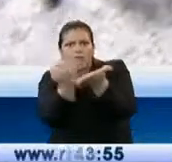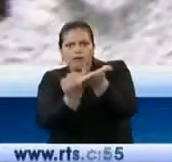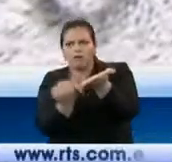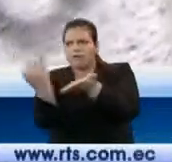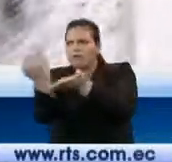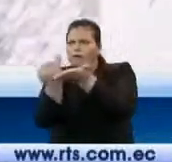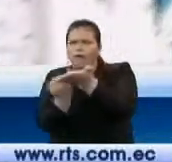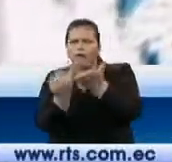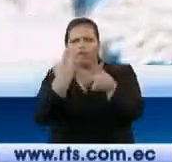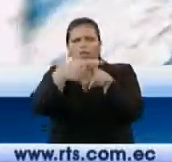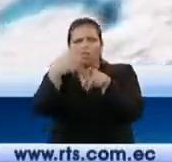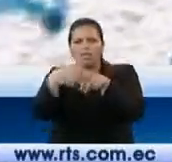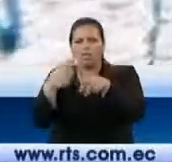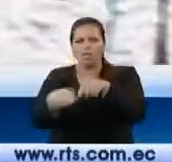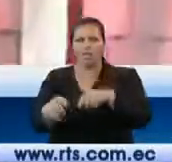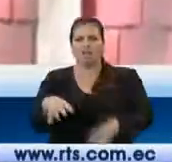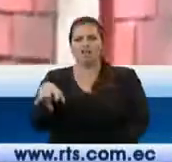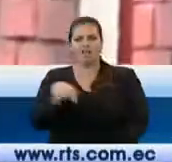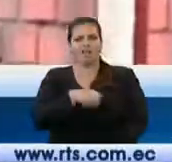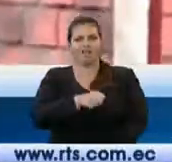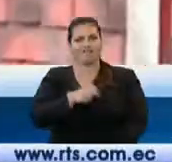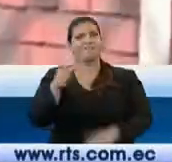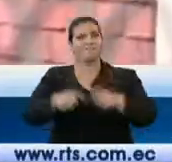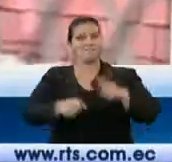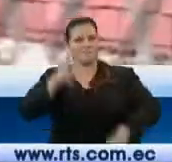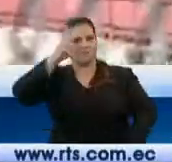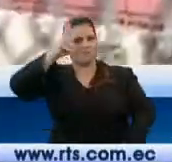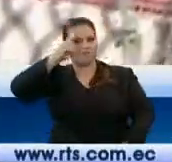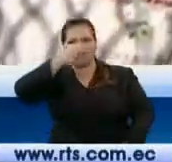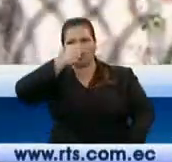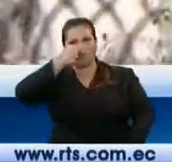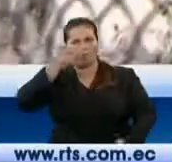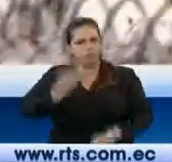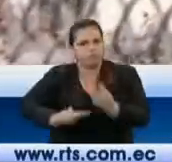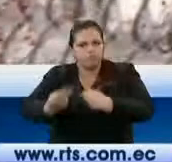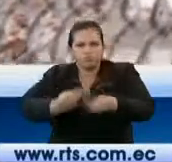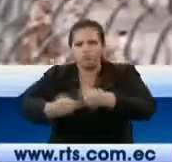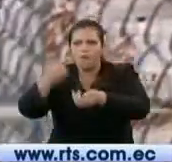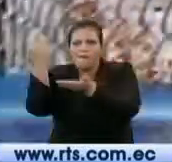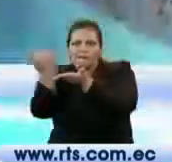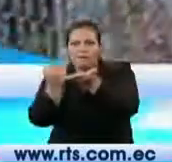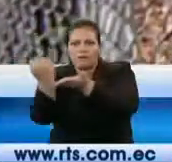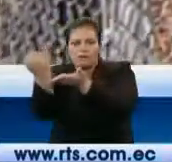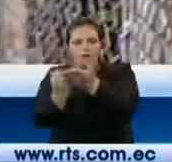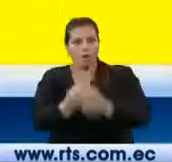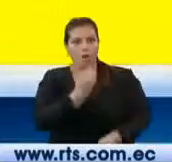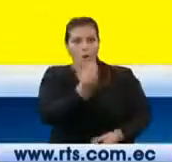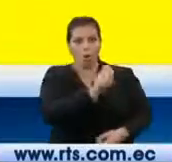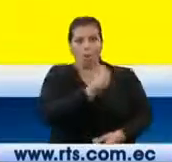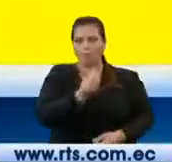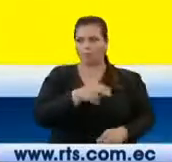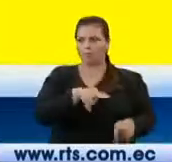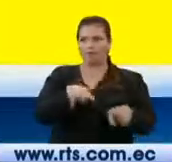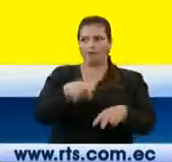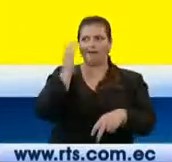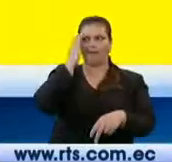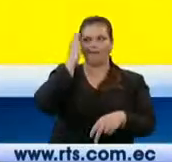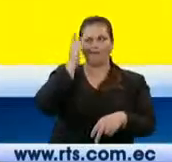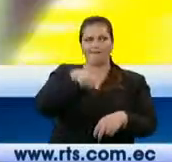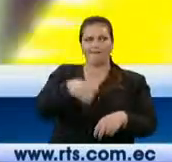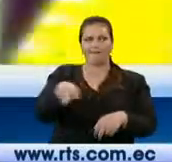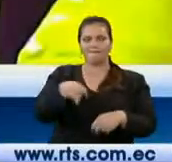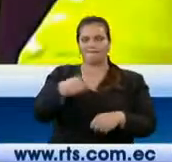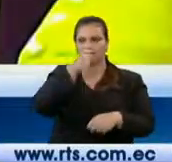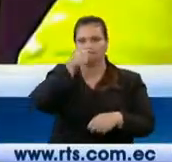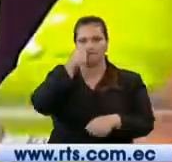señales, lenguajes con los que los microtraficantes se comunican. Así nos comenta el coronel Zapata de Antinarcóticos. Una de las cosas